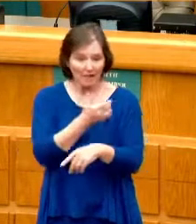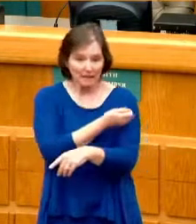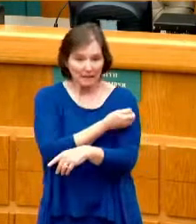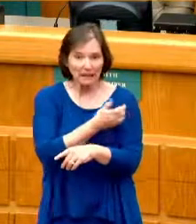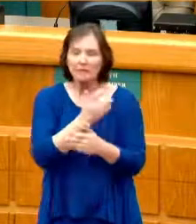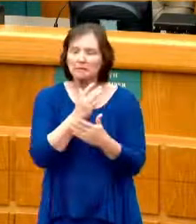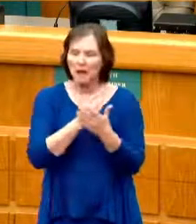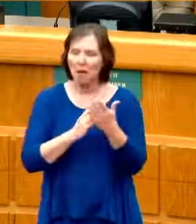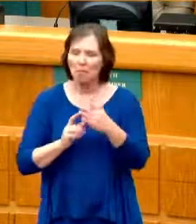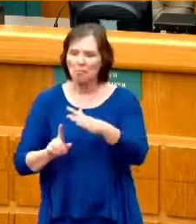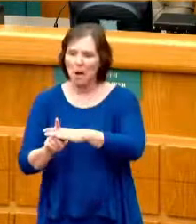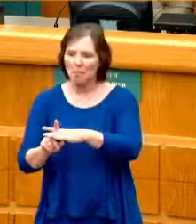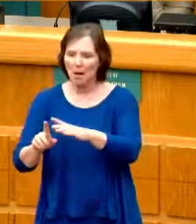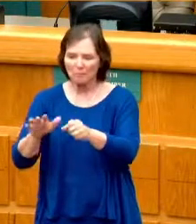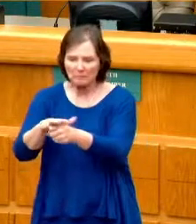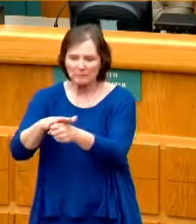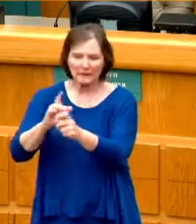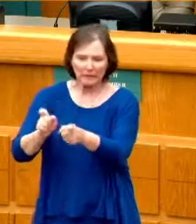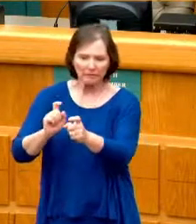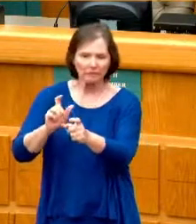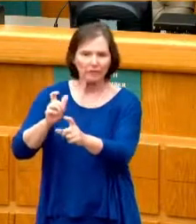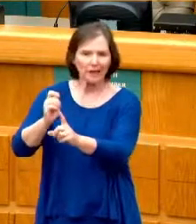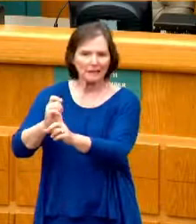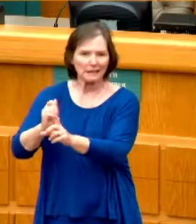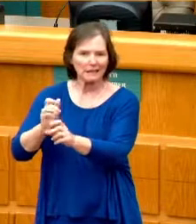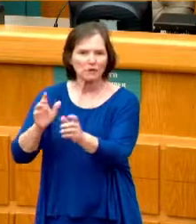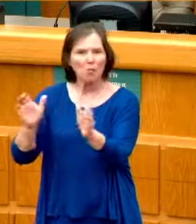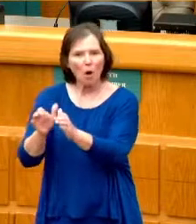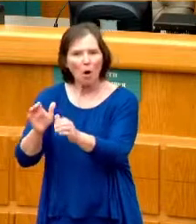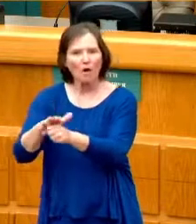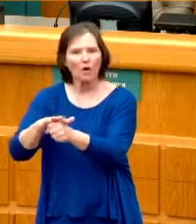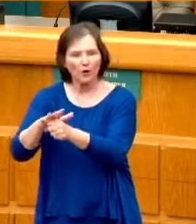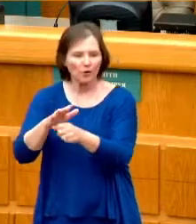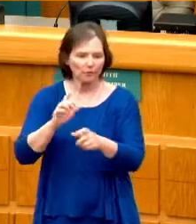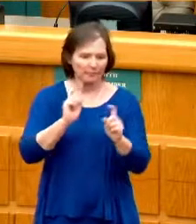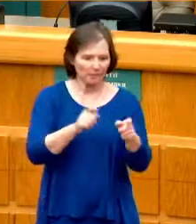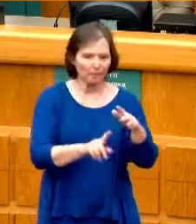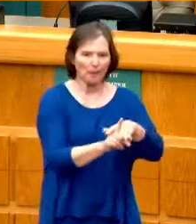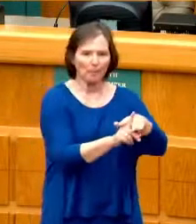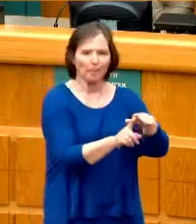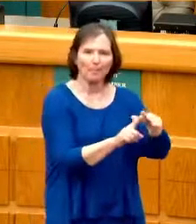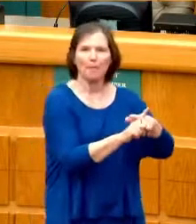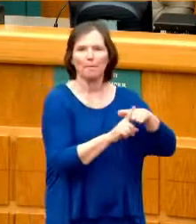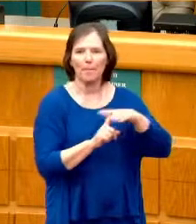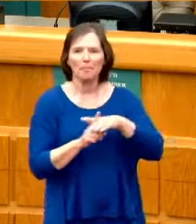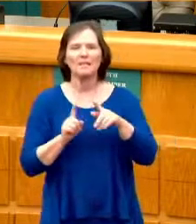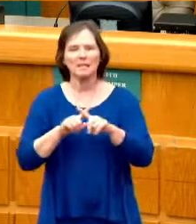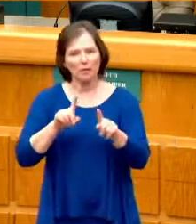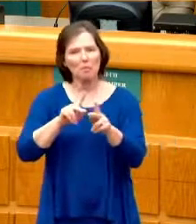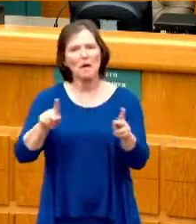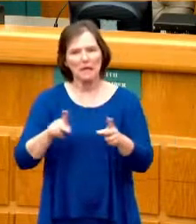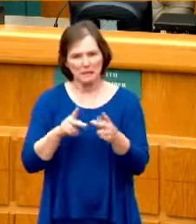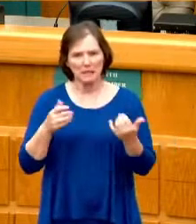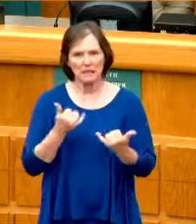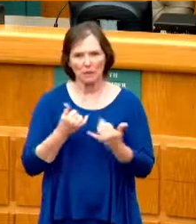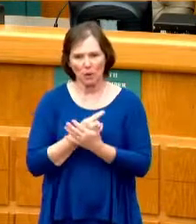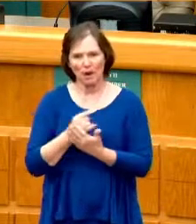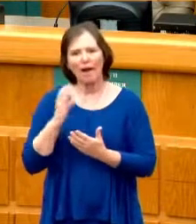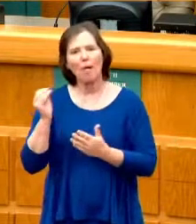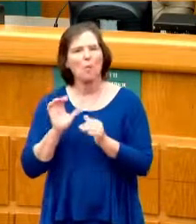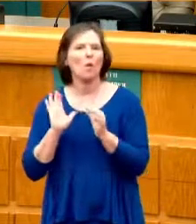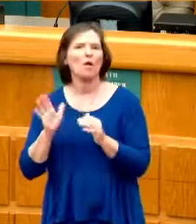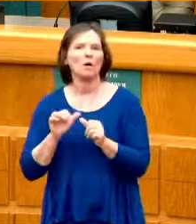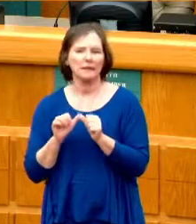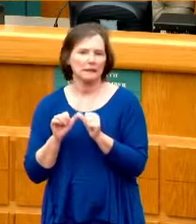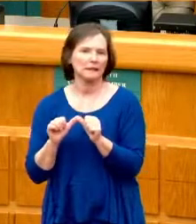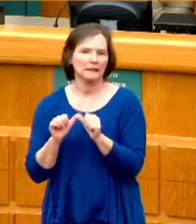personas. De esa población, alrededor de 284,000 personas tienen 16 años o más. Con el Distrito de Salud de la ciudad y el condado